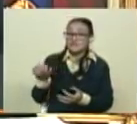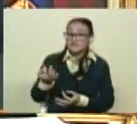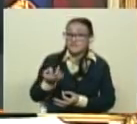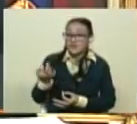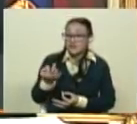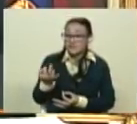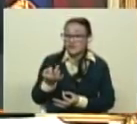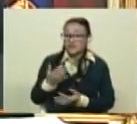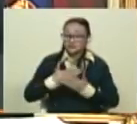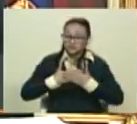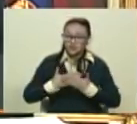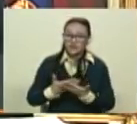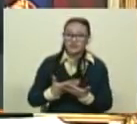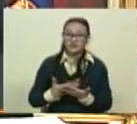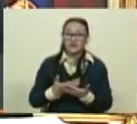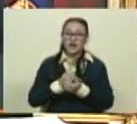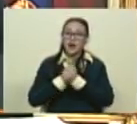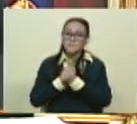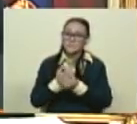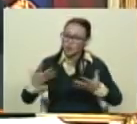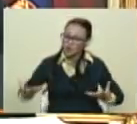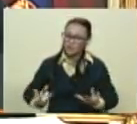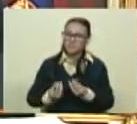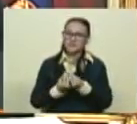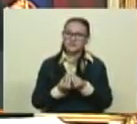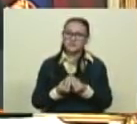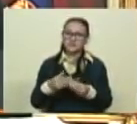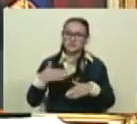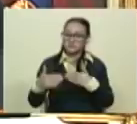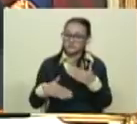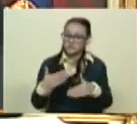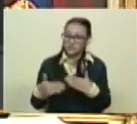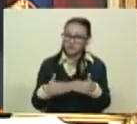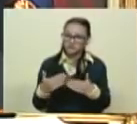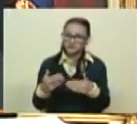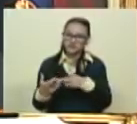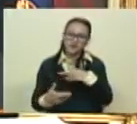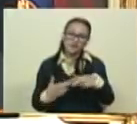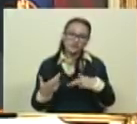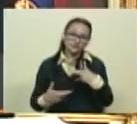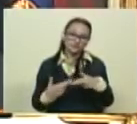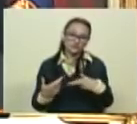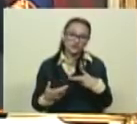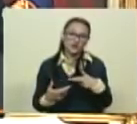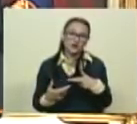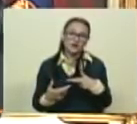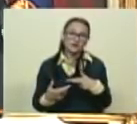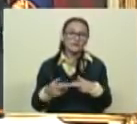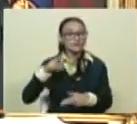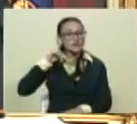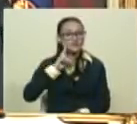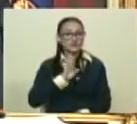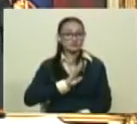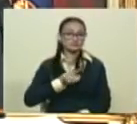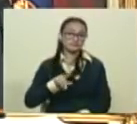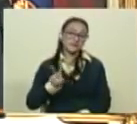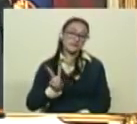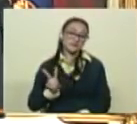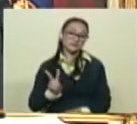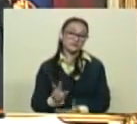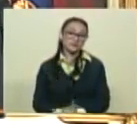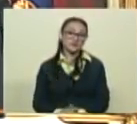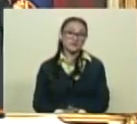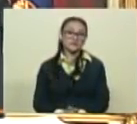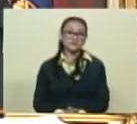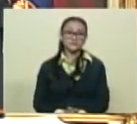y de solidaridad, de amor y de acompañamiento con el proceso revolucionario bolivariano de Venezuela.